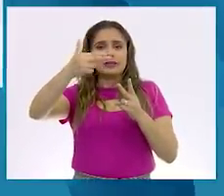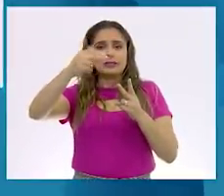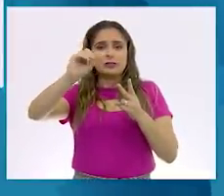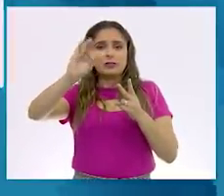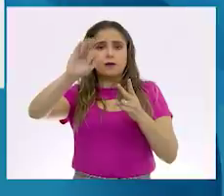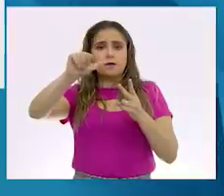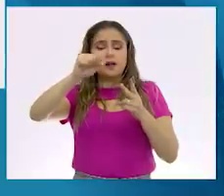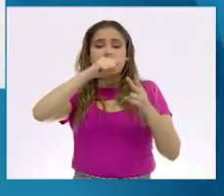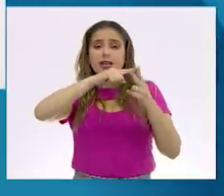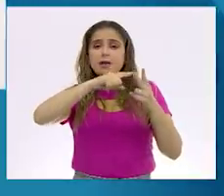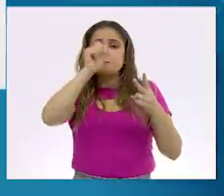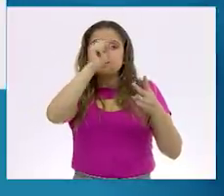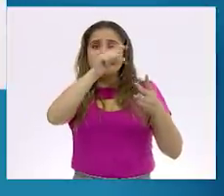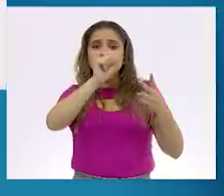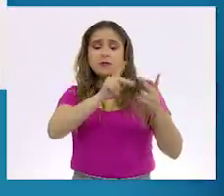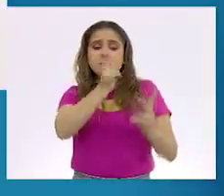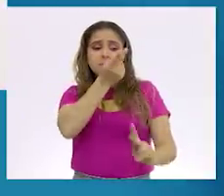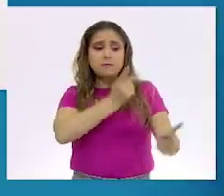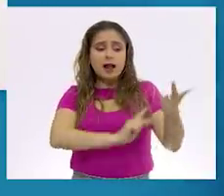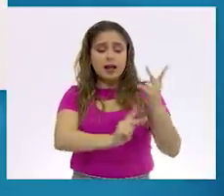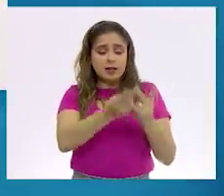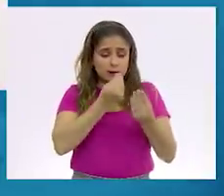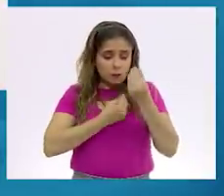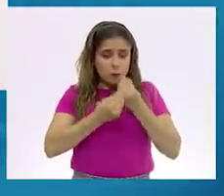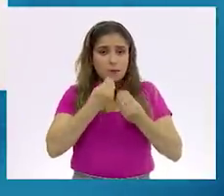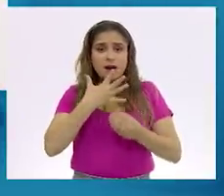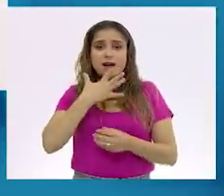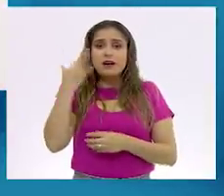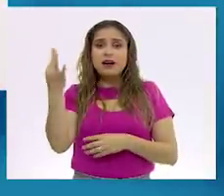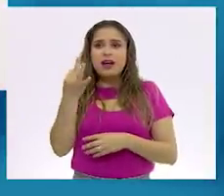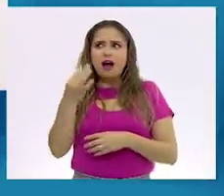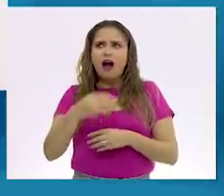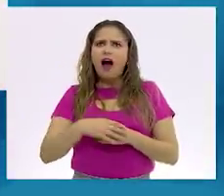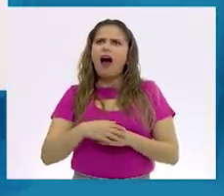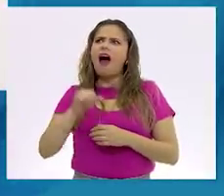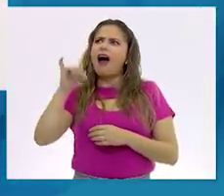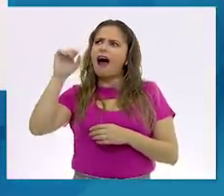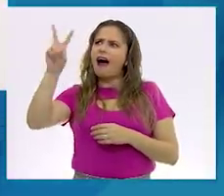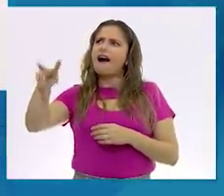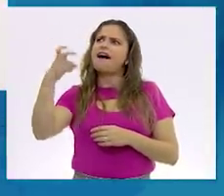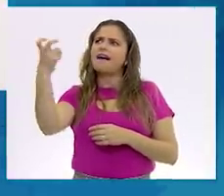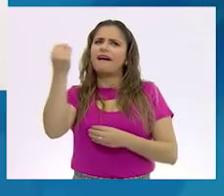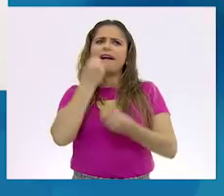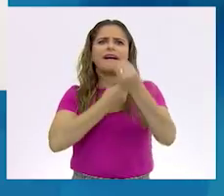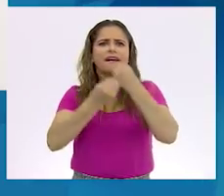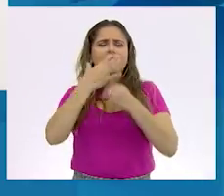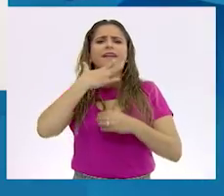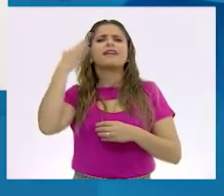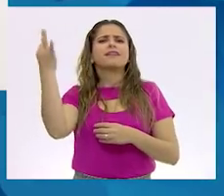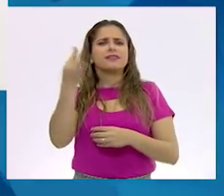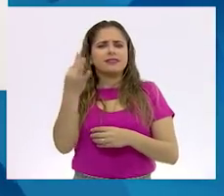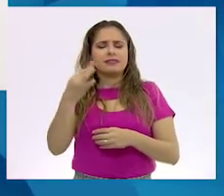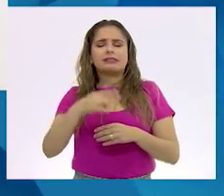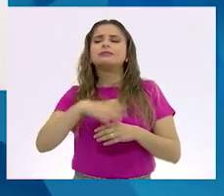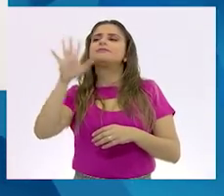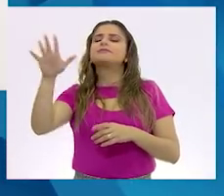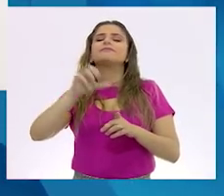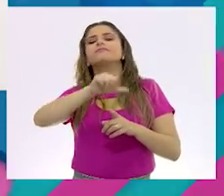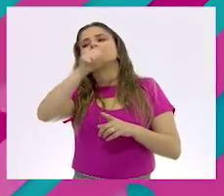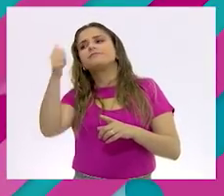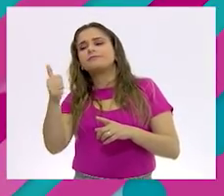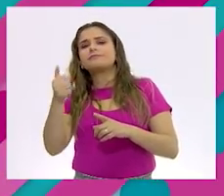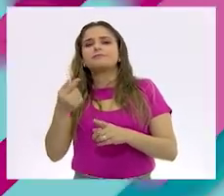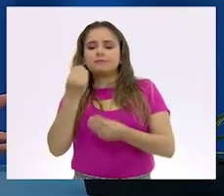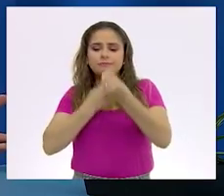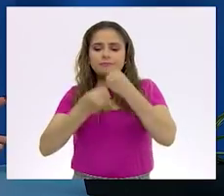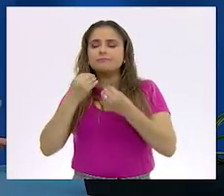las plantas y saben muy ricas. Ah, es verdad, sí son muy ricas. ¿Y qué otra parte de la planta se utiliza